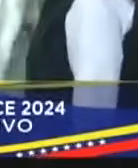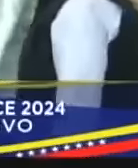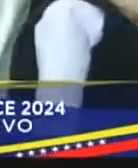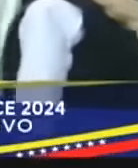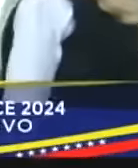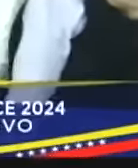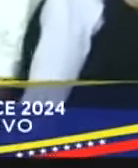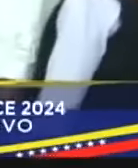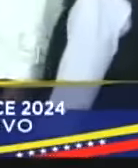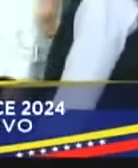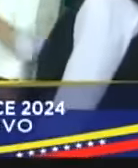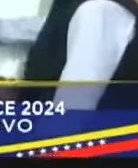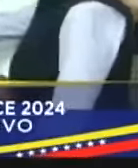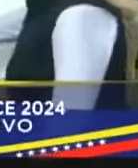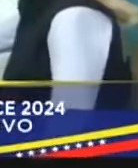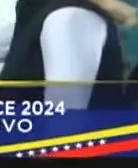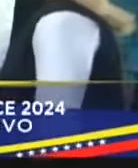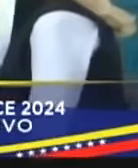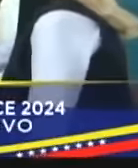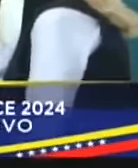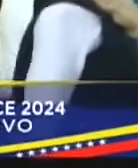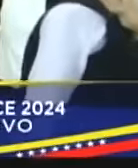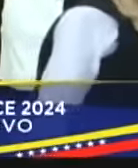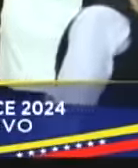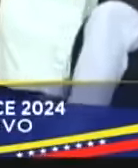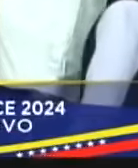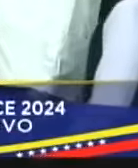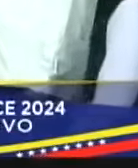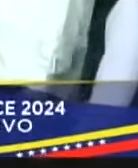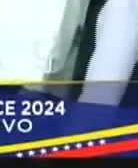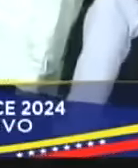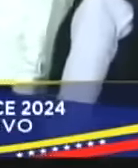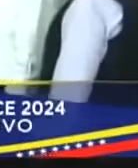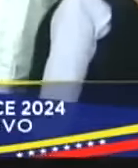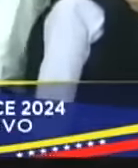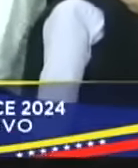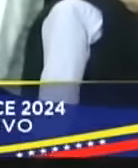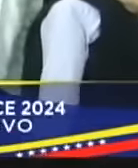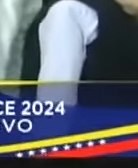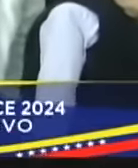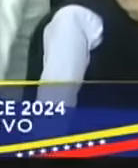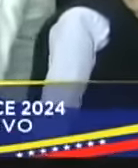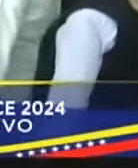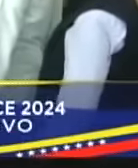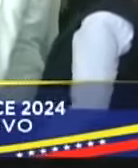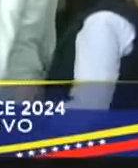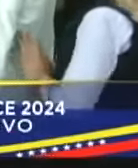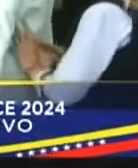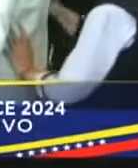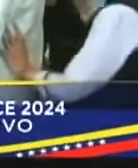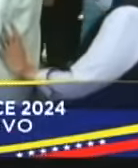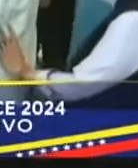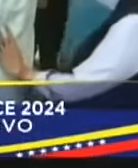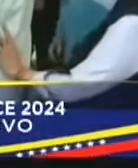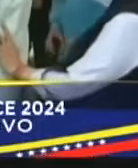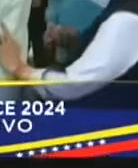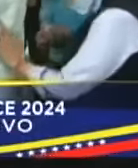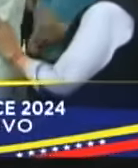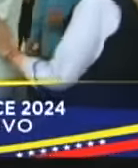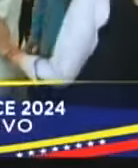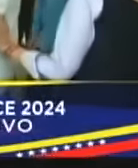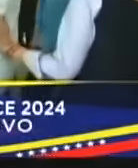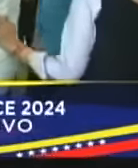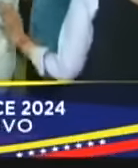Florentino, cantor de pechos cabal, que es tenebroso el camino que nunca desandará. Sin adelante y